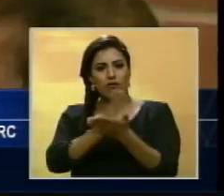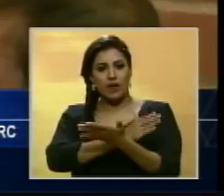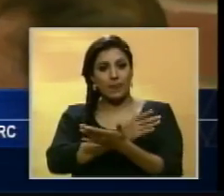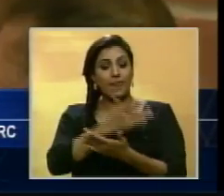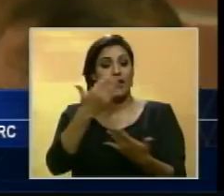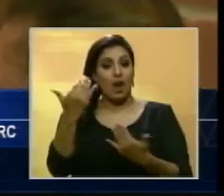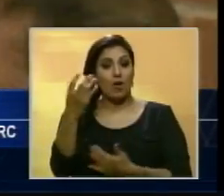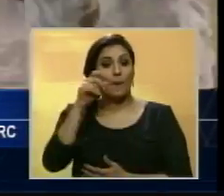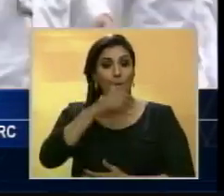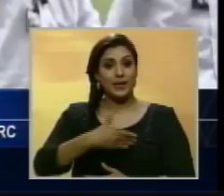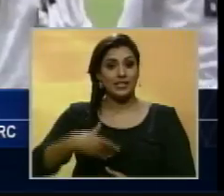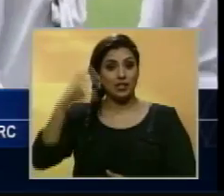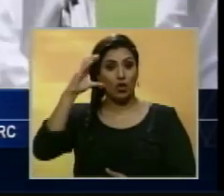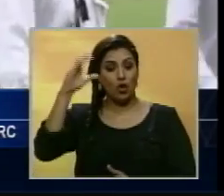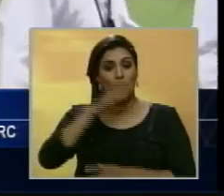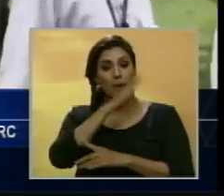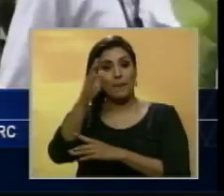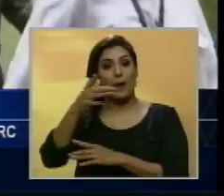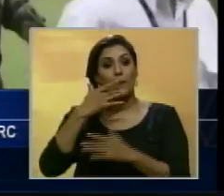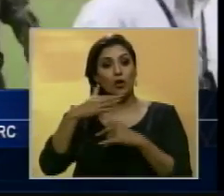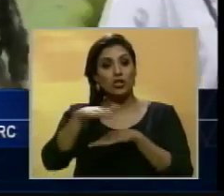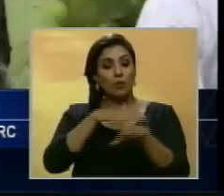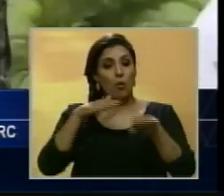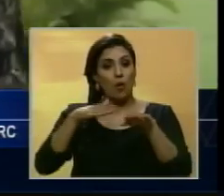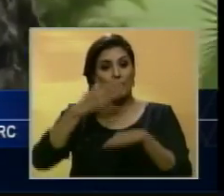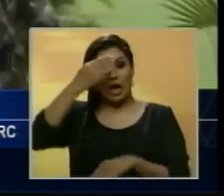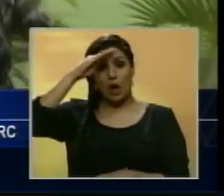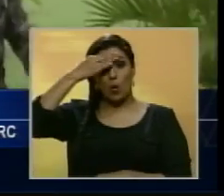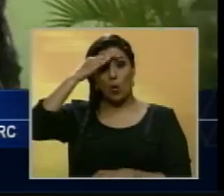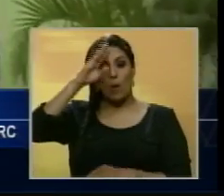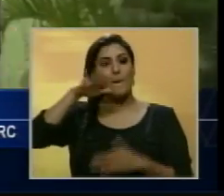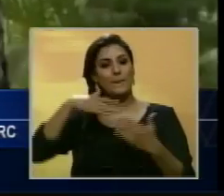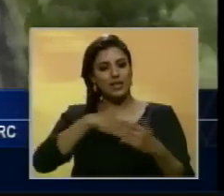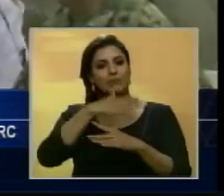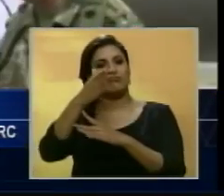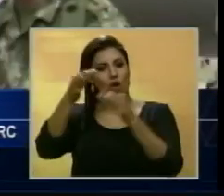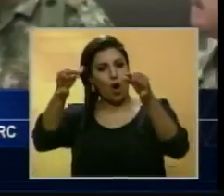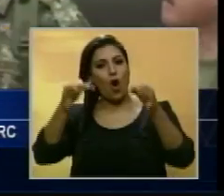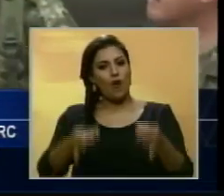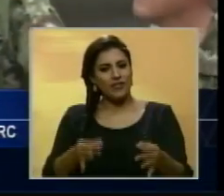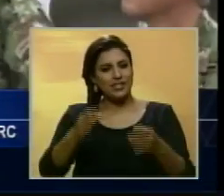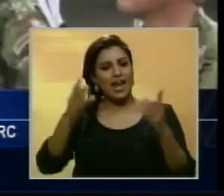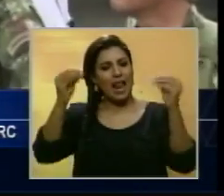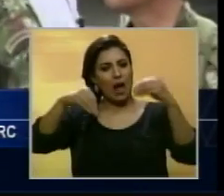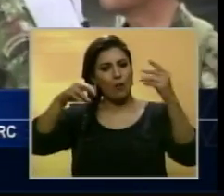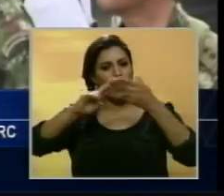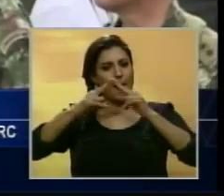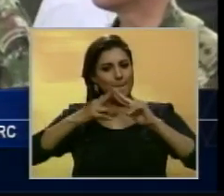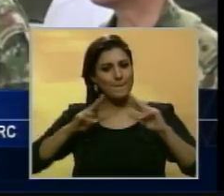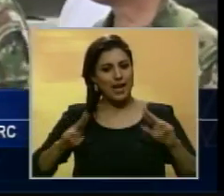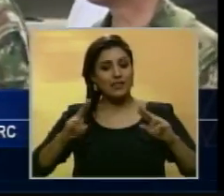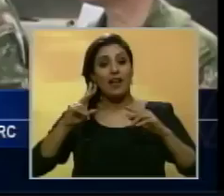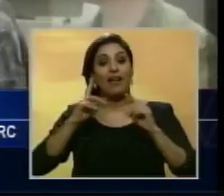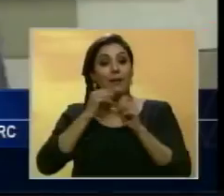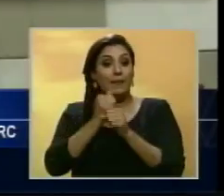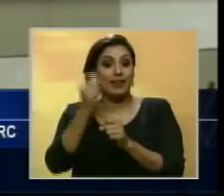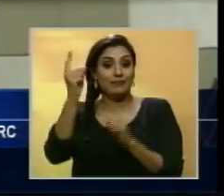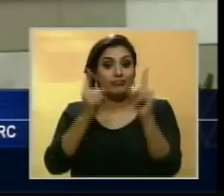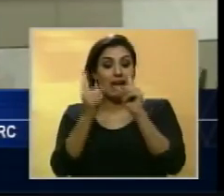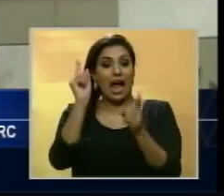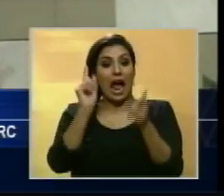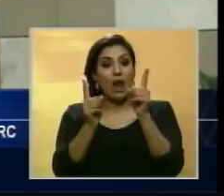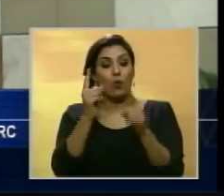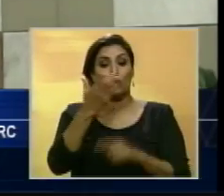El mandatario colombiano se dirigirá el próximo jueves a La Habana, Cuba, para hacer el anuncio oficial del acuerdo. Allí se espera la presencia de